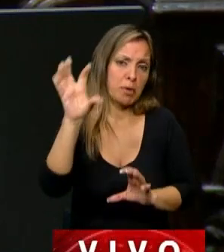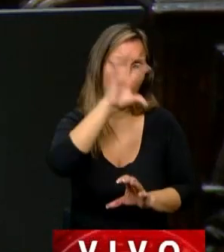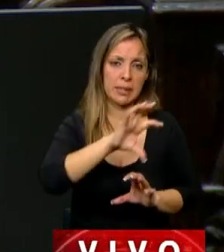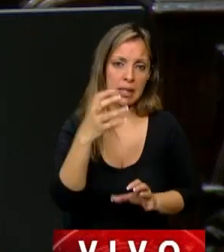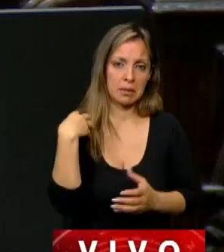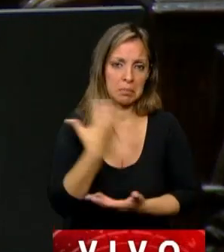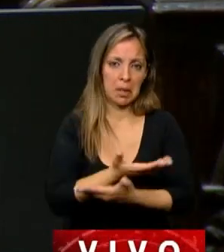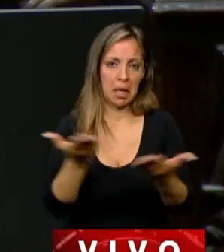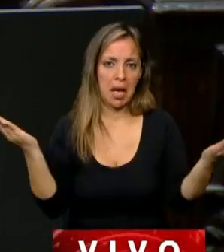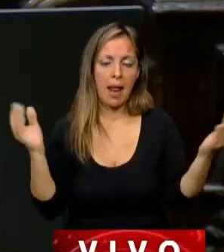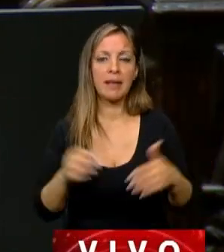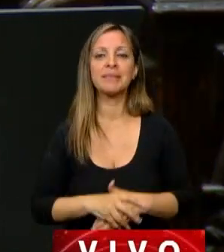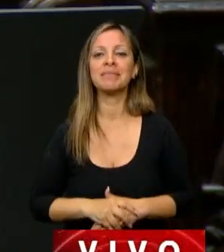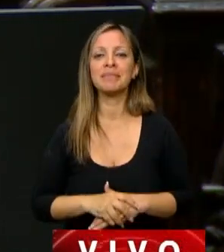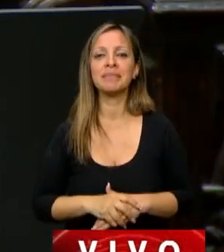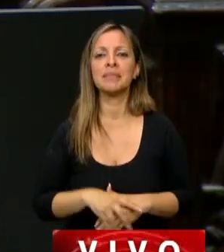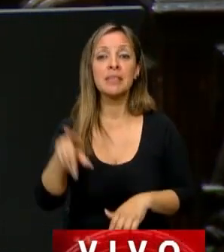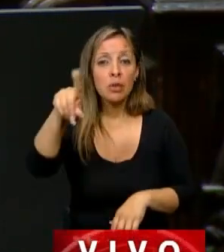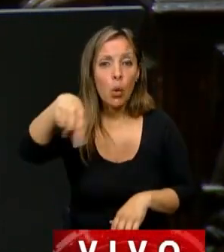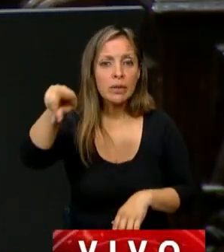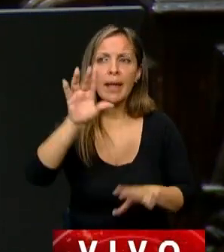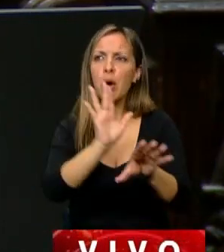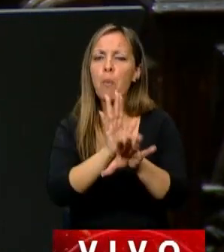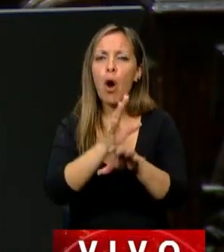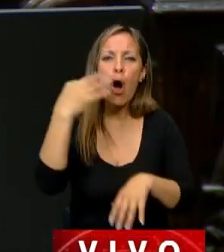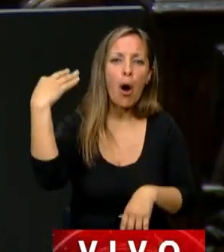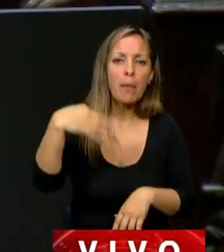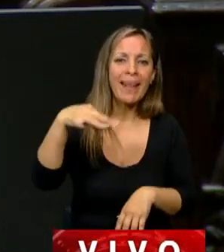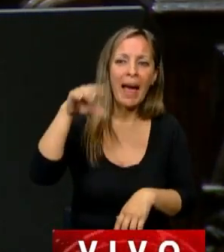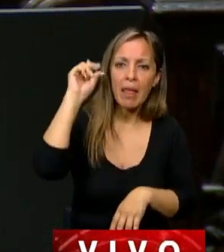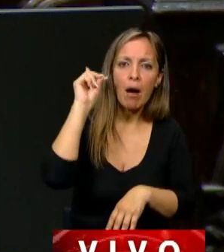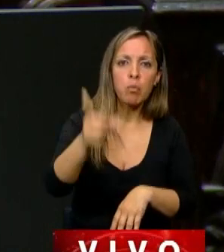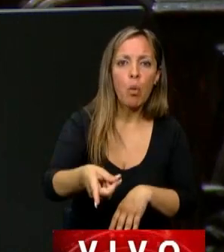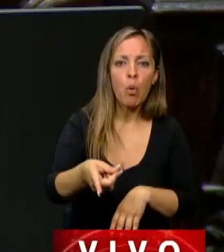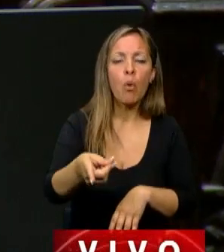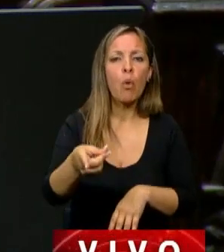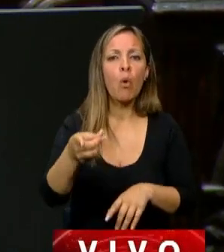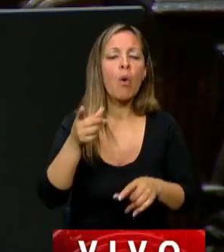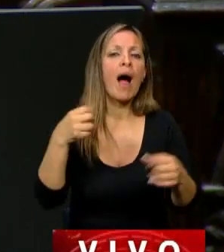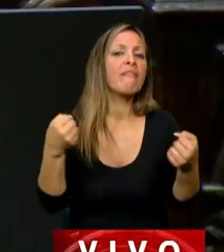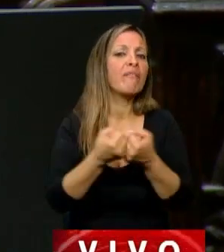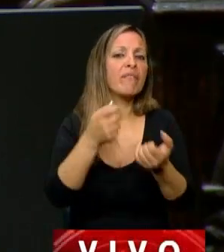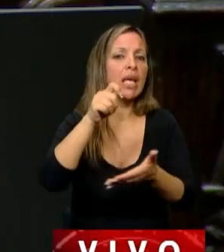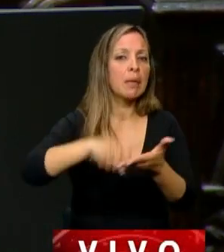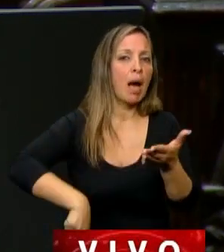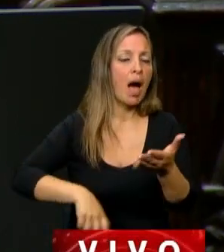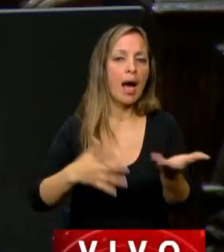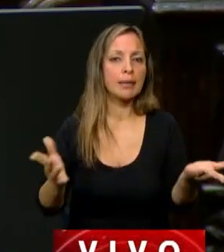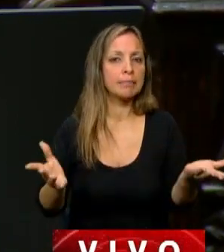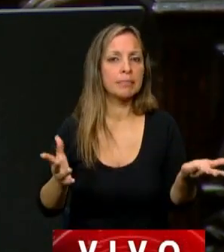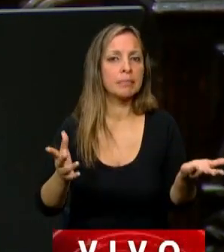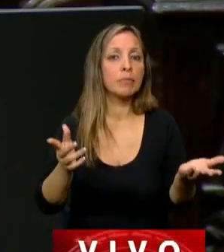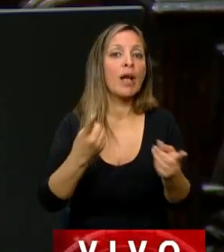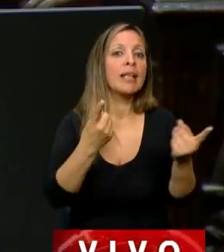perdón, están de alguna forma obligadas. Hay refinanciaciones que están sujetas a la firma de estos acuerdos. Hay necesidad de